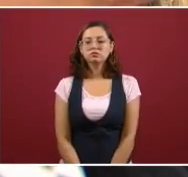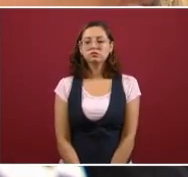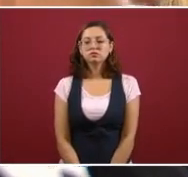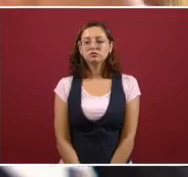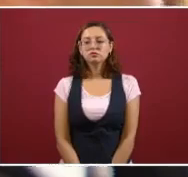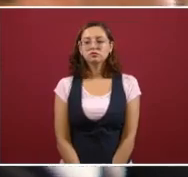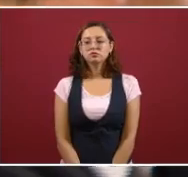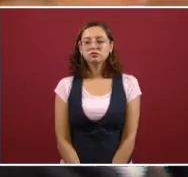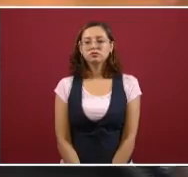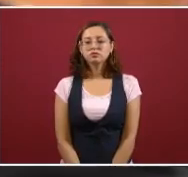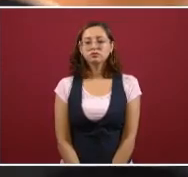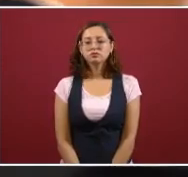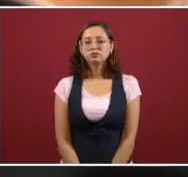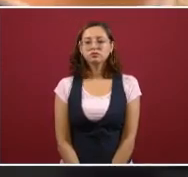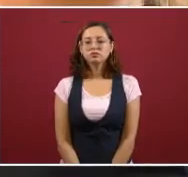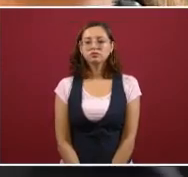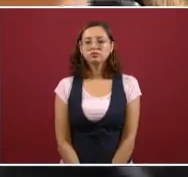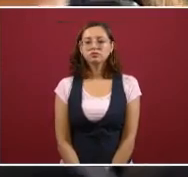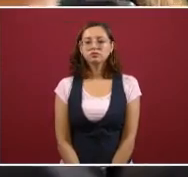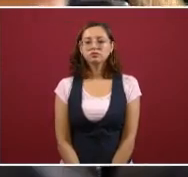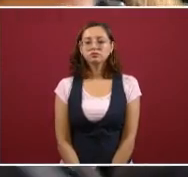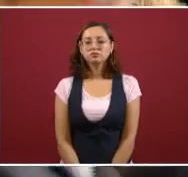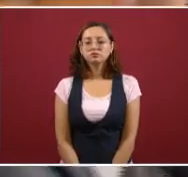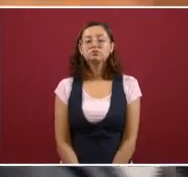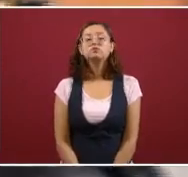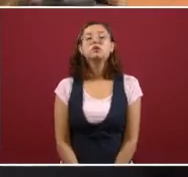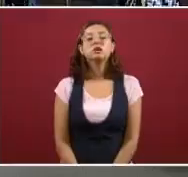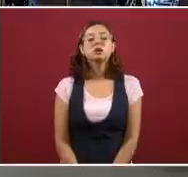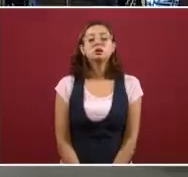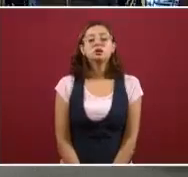le había comentado, que siguen existiendo